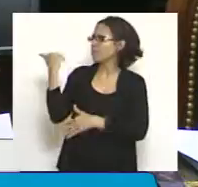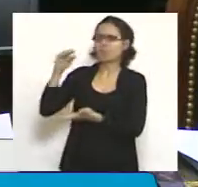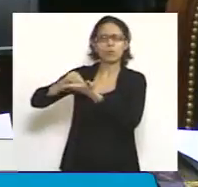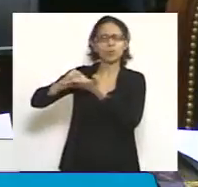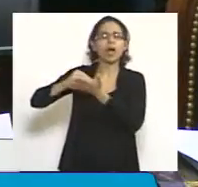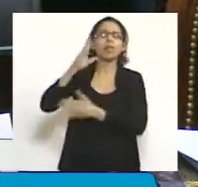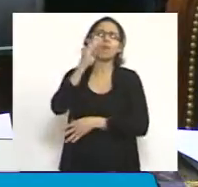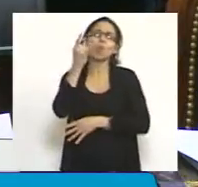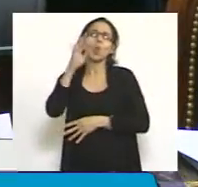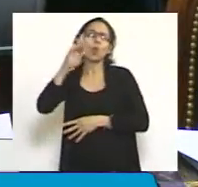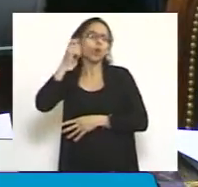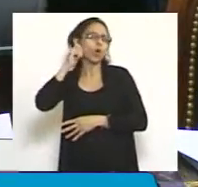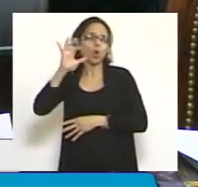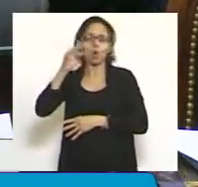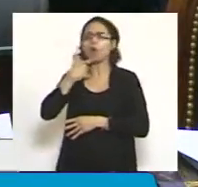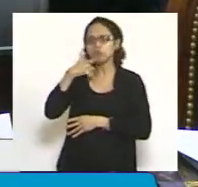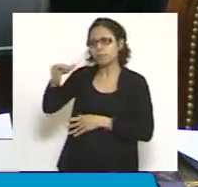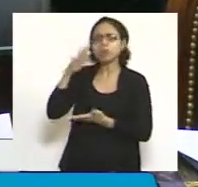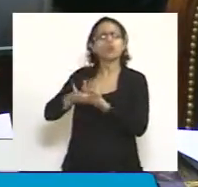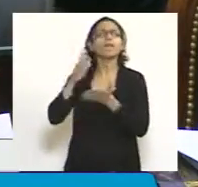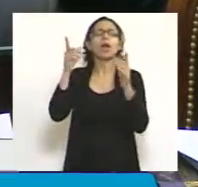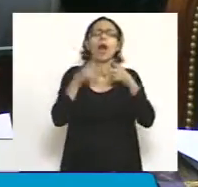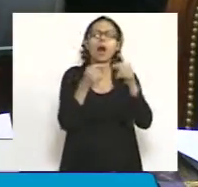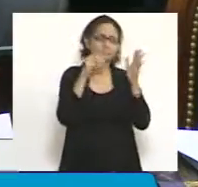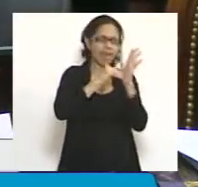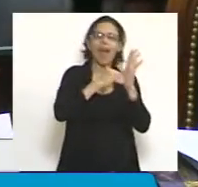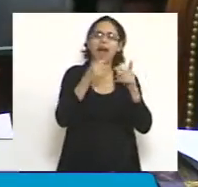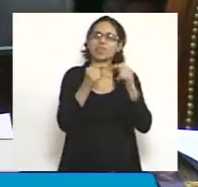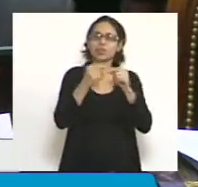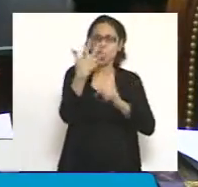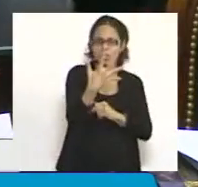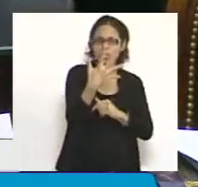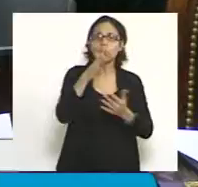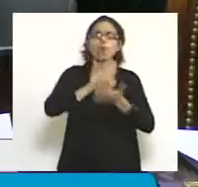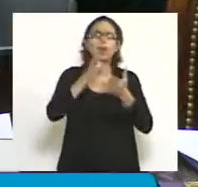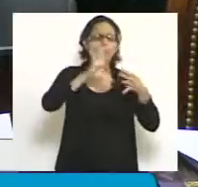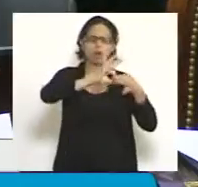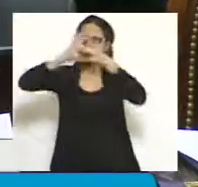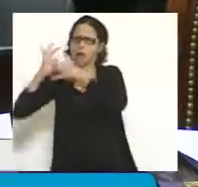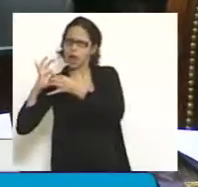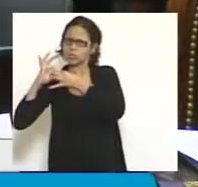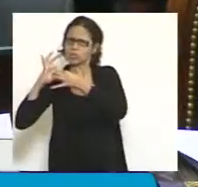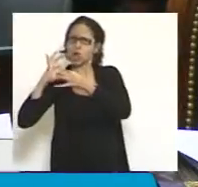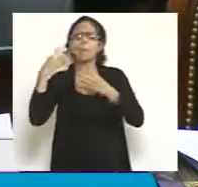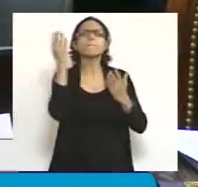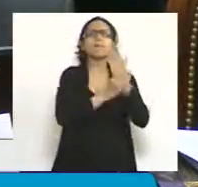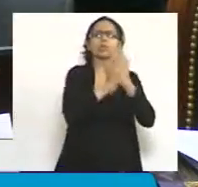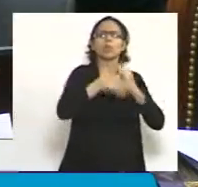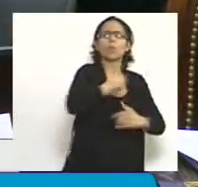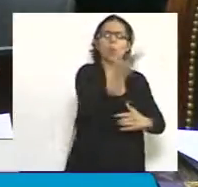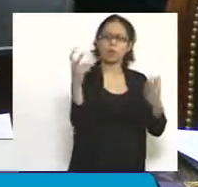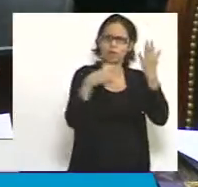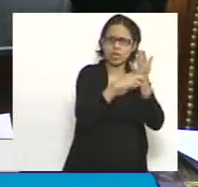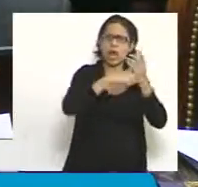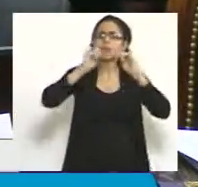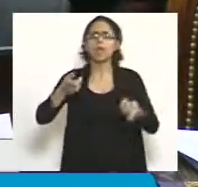5, que blanquea una relación entre el Ministerio Público Fiscal y la Procuradora General de la Nación y